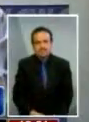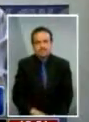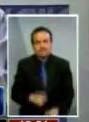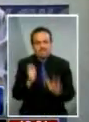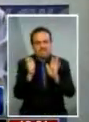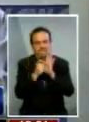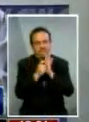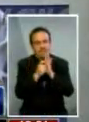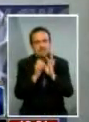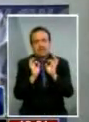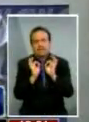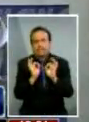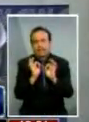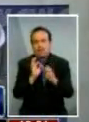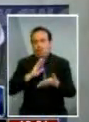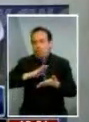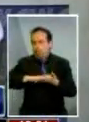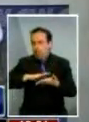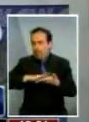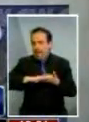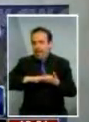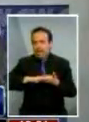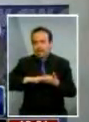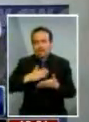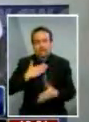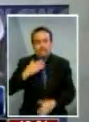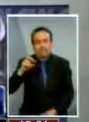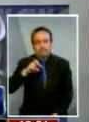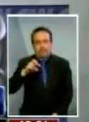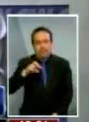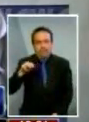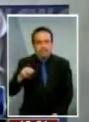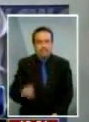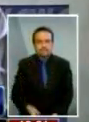fechas especiales, cumpleaños de mis papás,